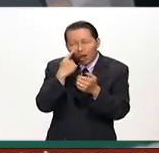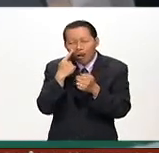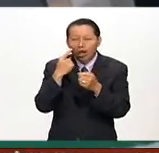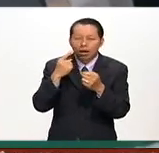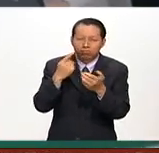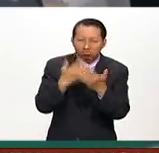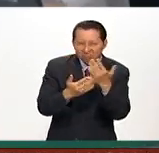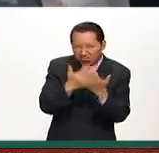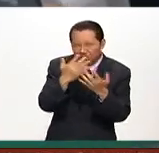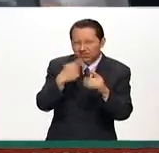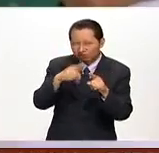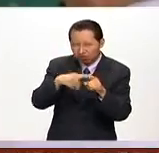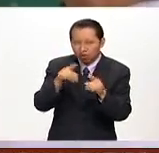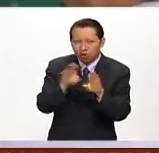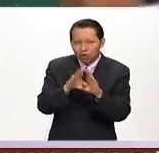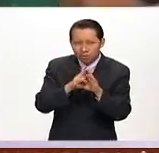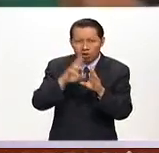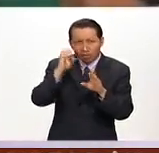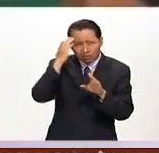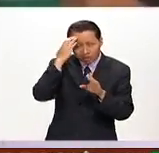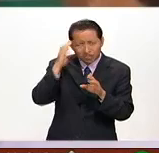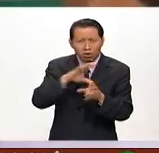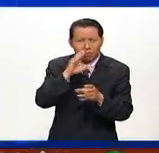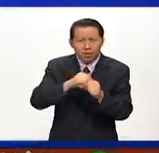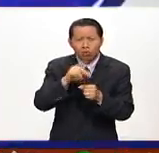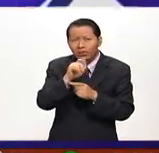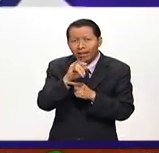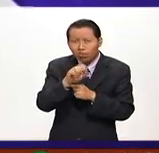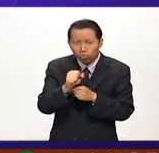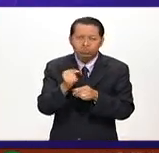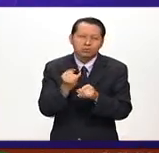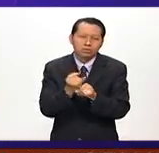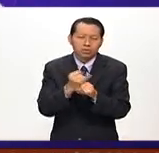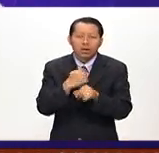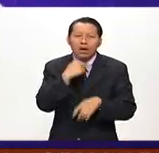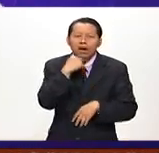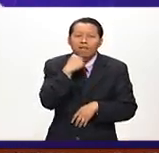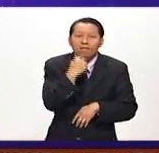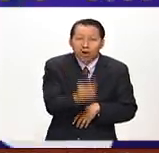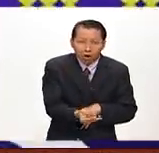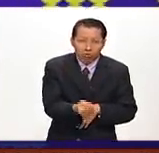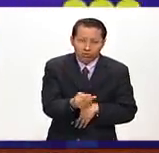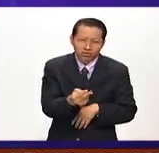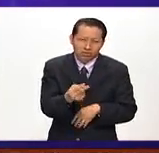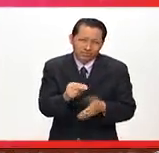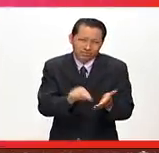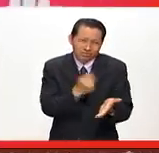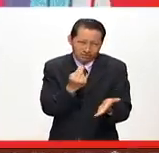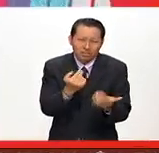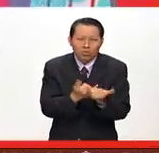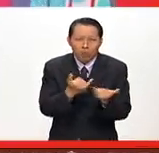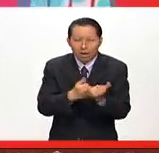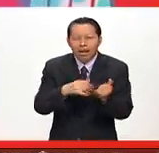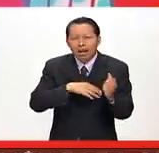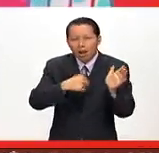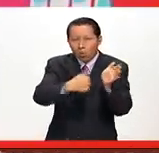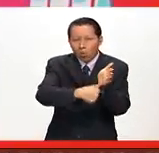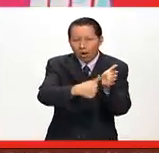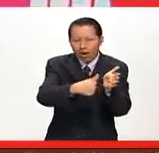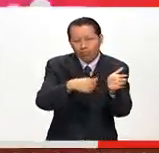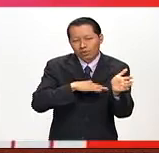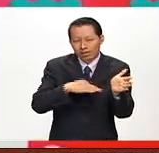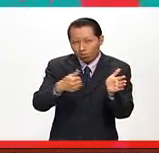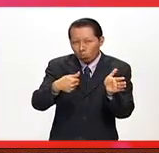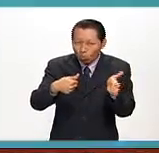SAR? Se trata del reconocimiento de sus datos de forma digital como voz, firma digitalizada y huellas digitales.